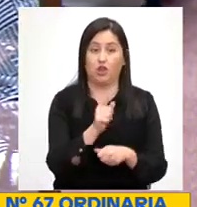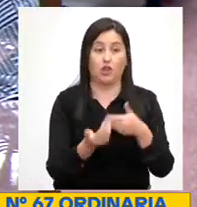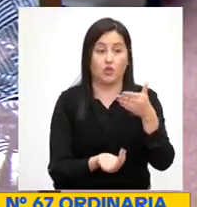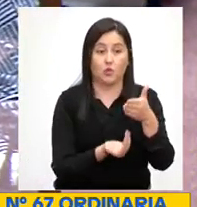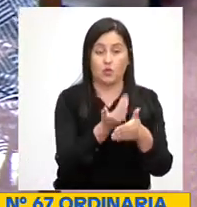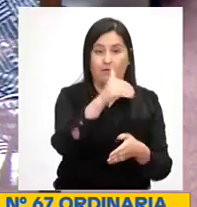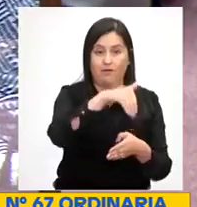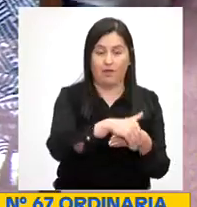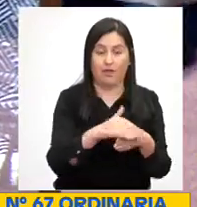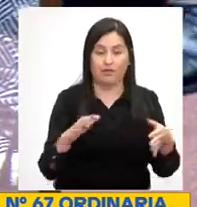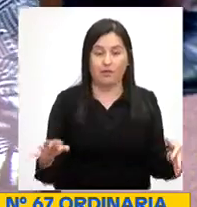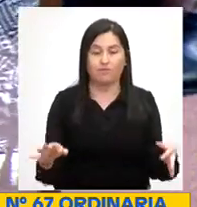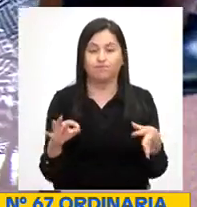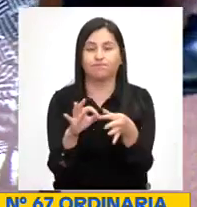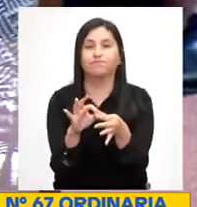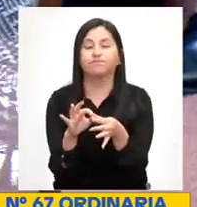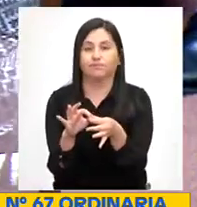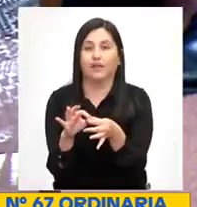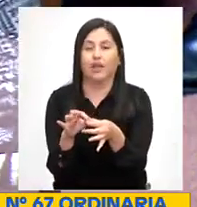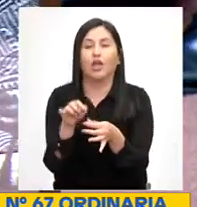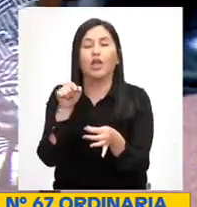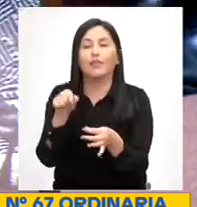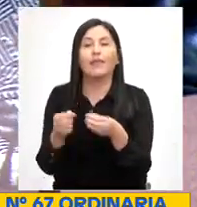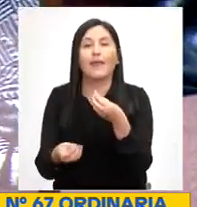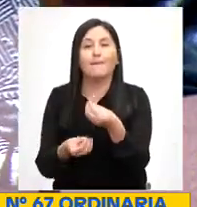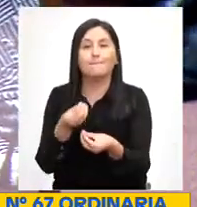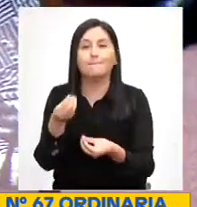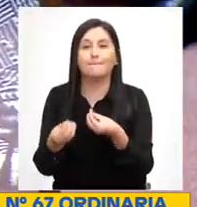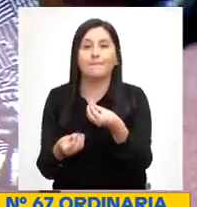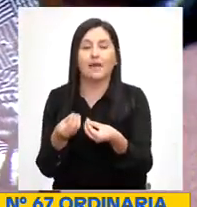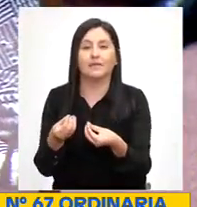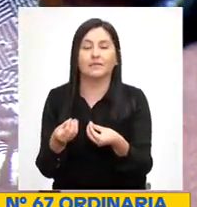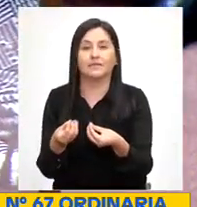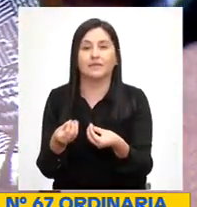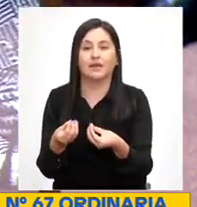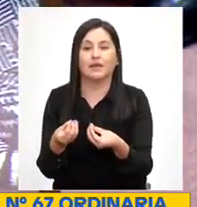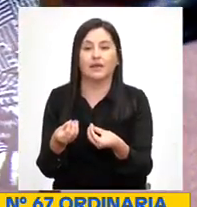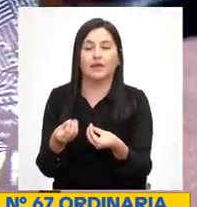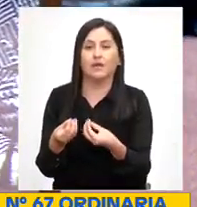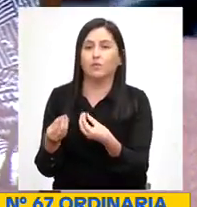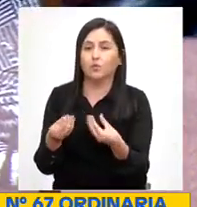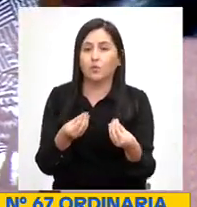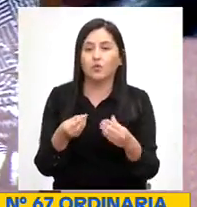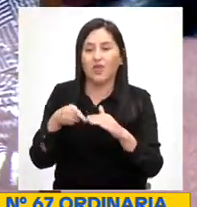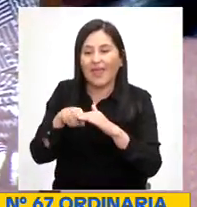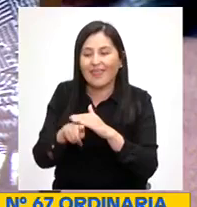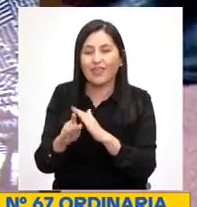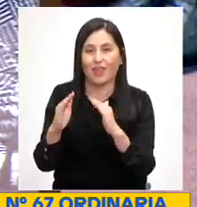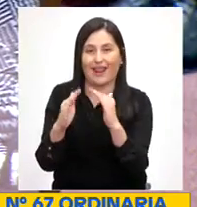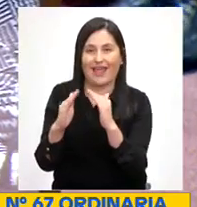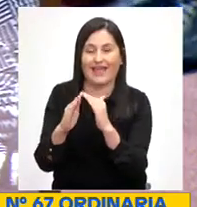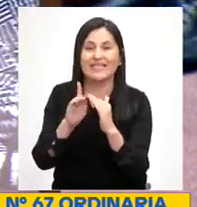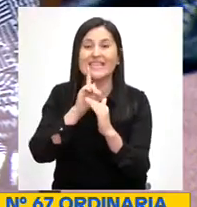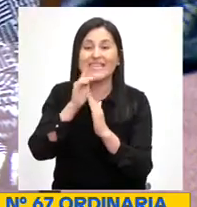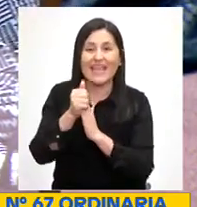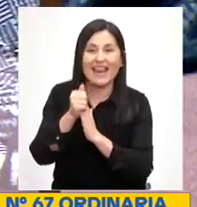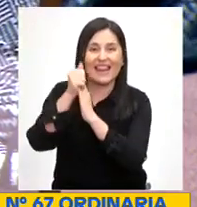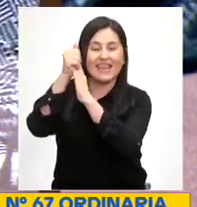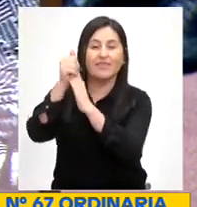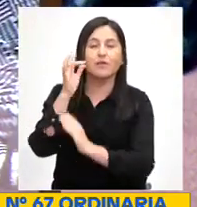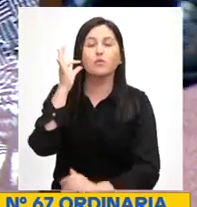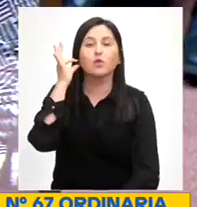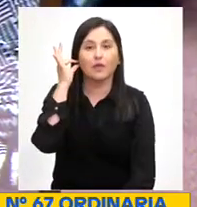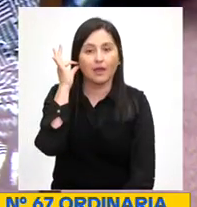compatible con lo que hoy día pasa en tantos hogares encabezados por mujeres porque